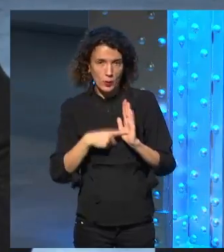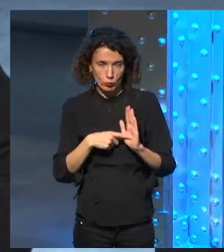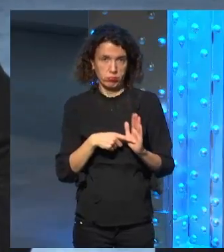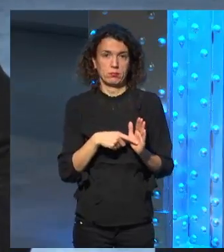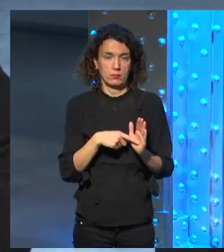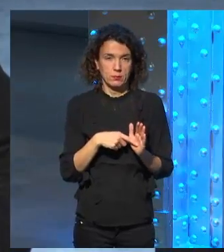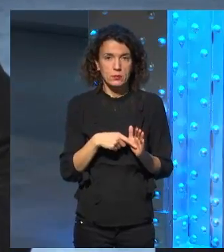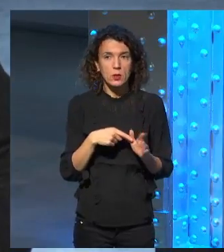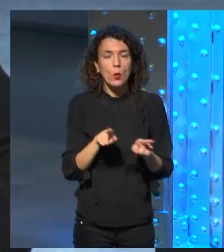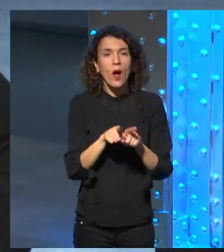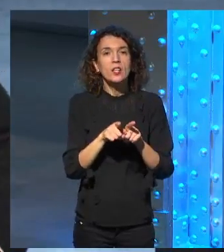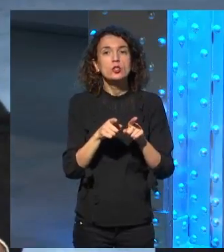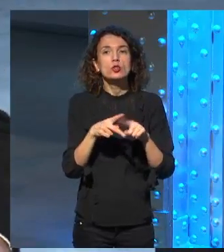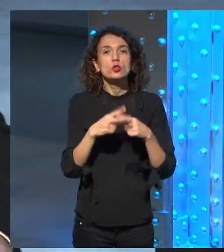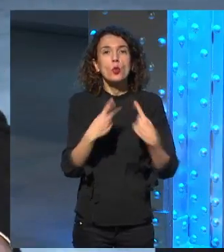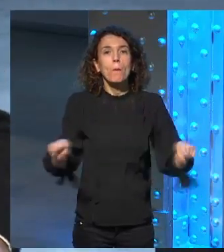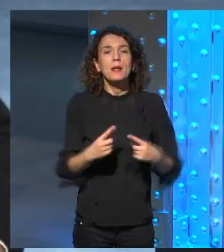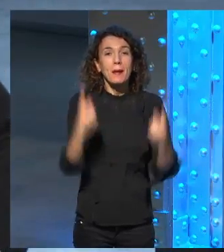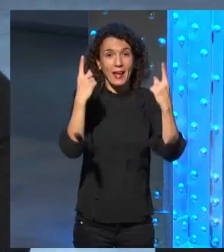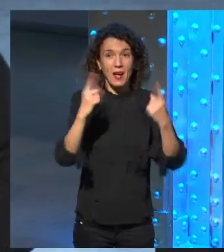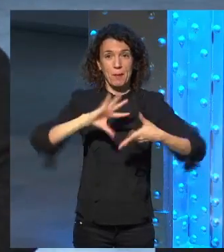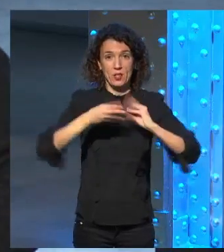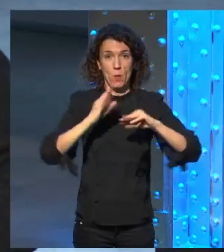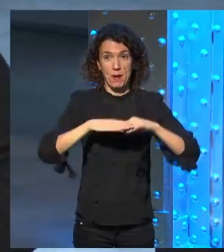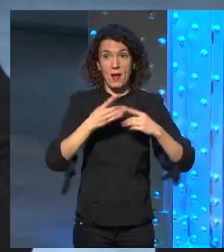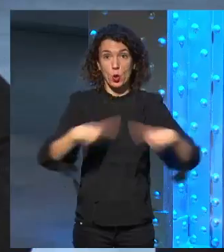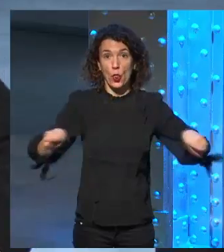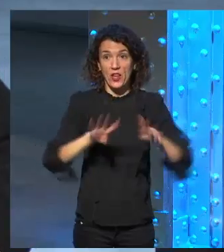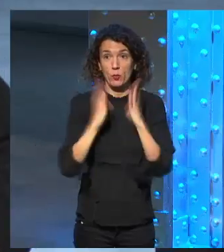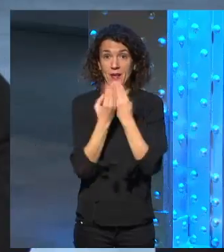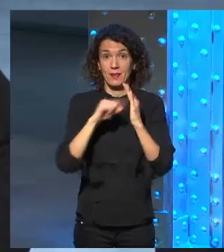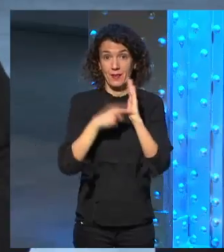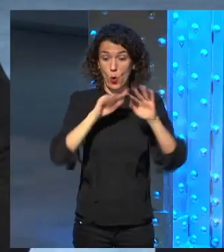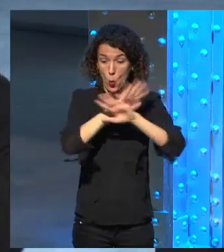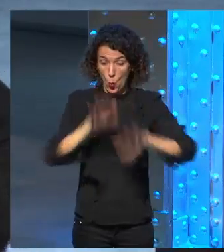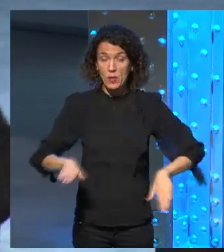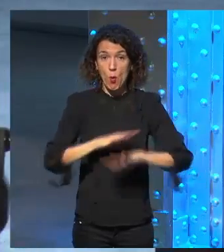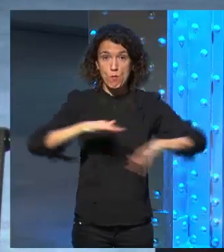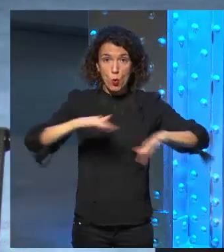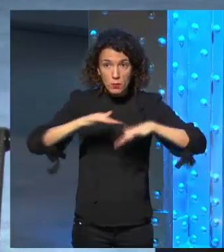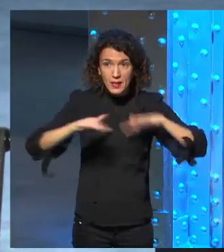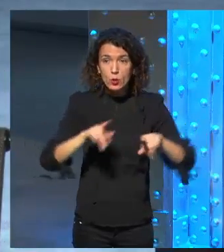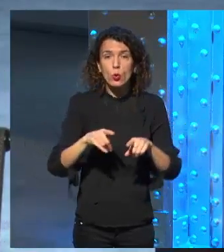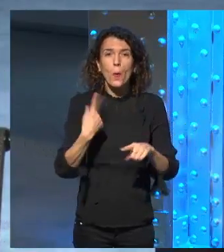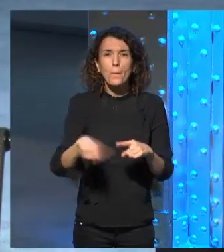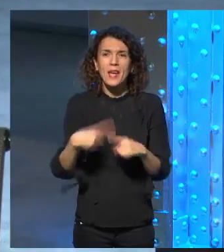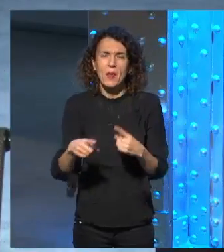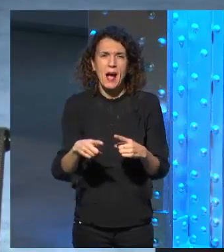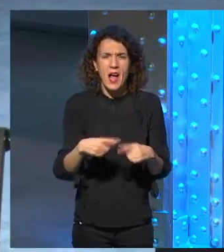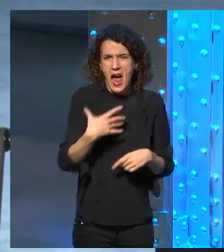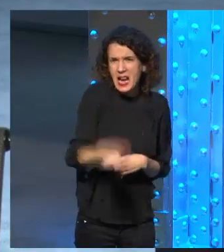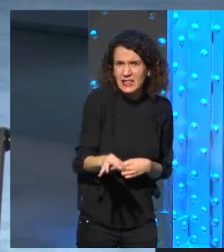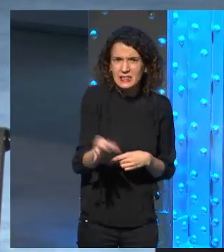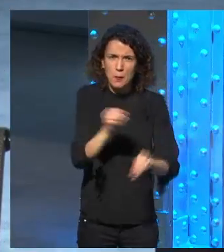que es tocar, porque la primera versión del concierto para orquesta, que el último movimiento es una de las piezas más virtuosistas